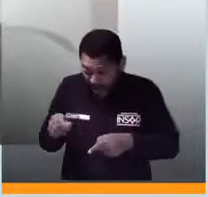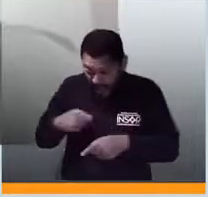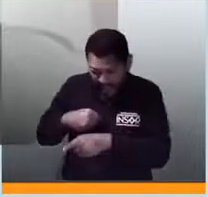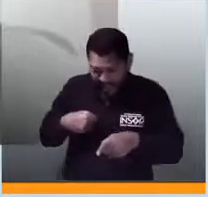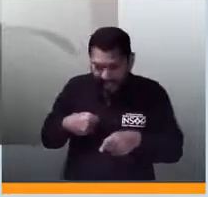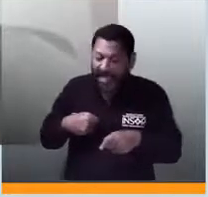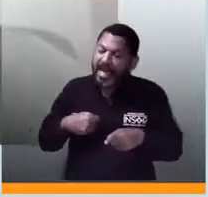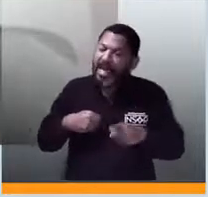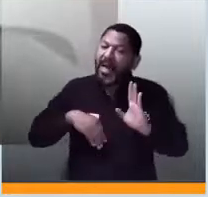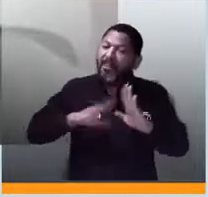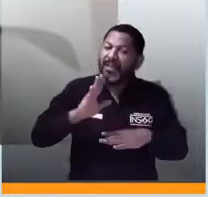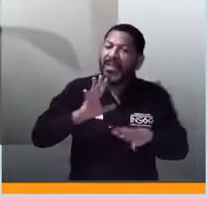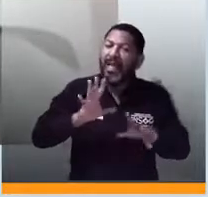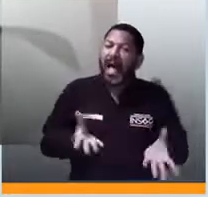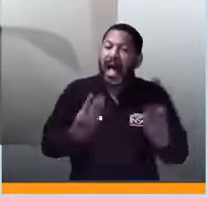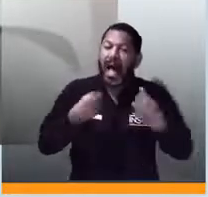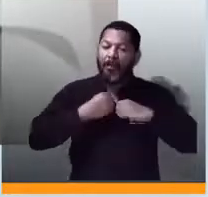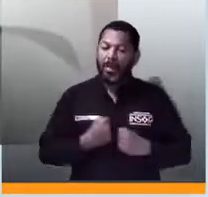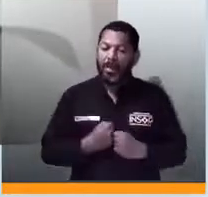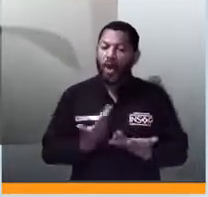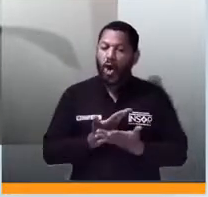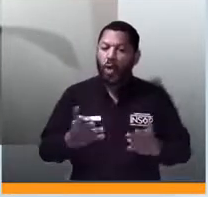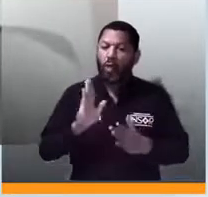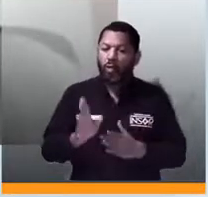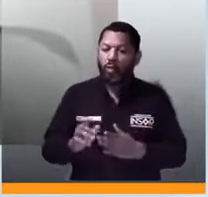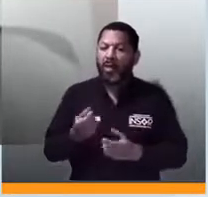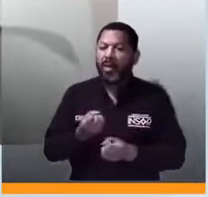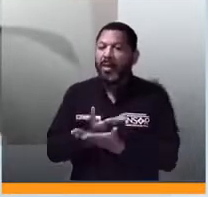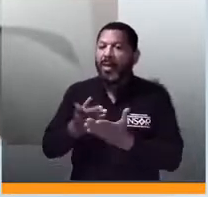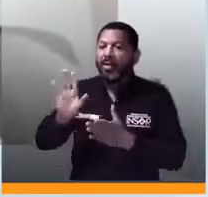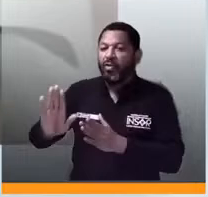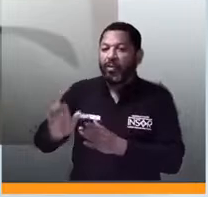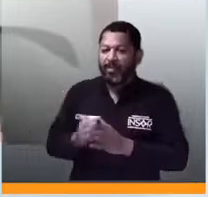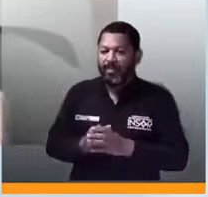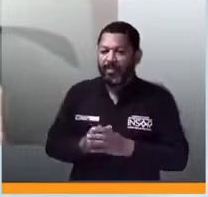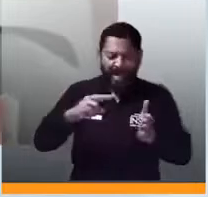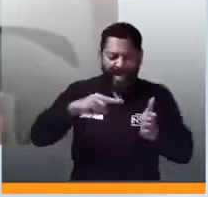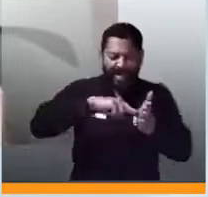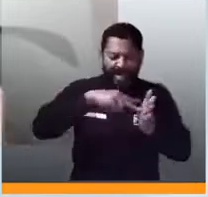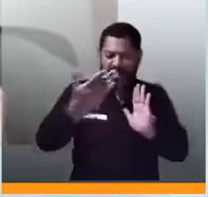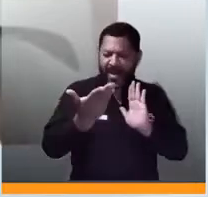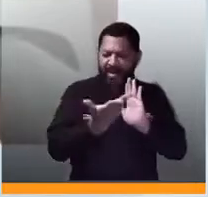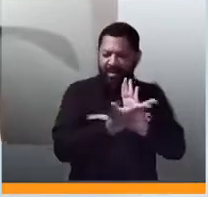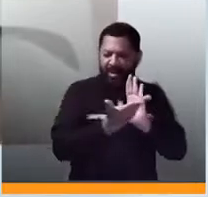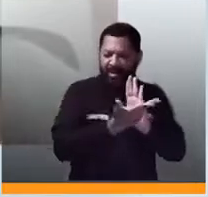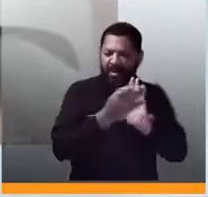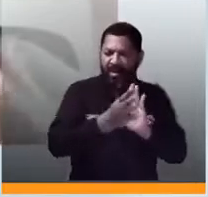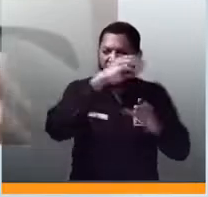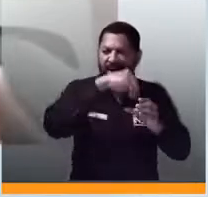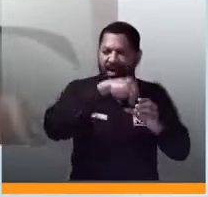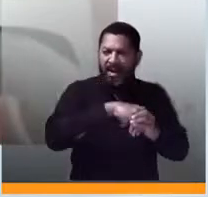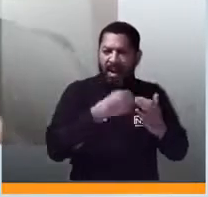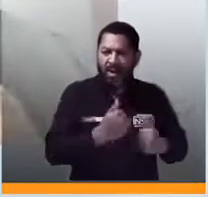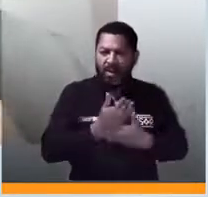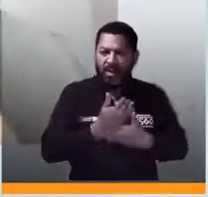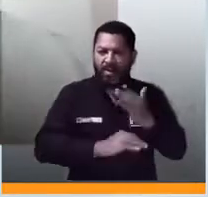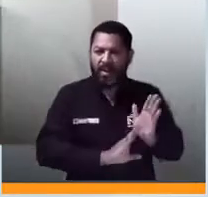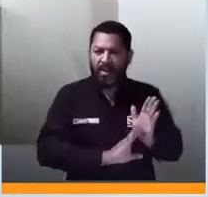apropiación pedagógica y didáctica de esos fierros. ¿Qué significa tecnología educativa en un